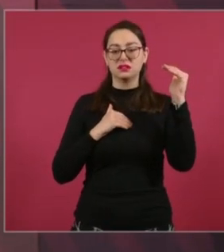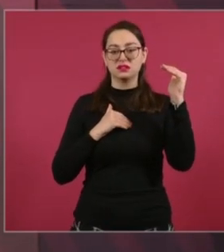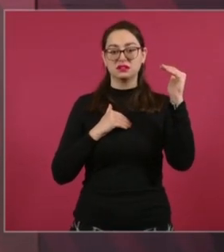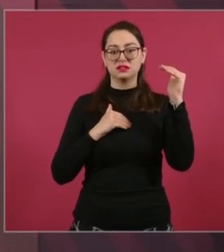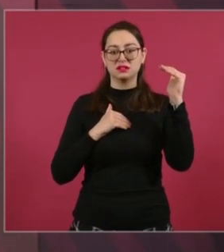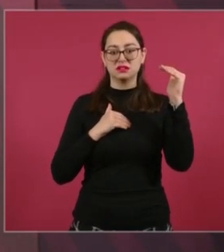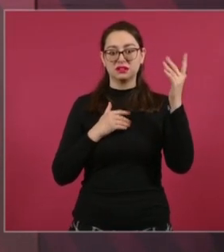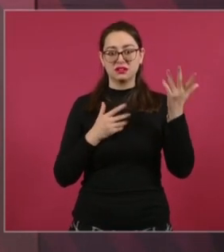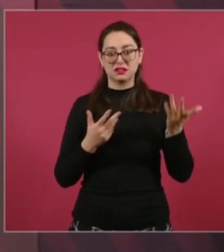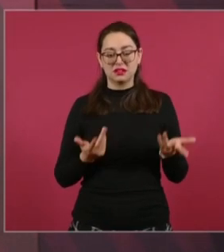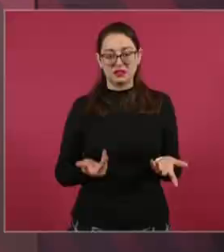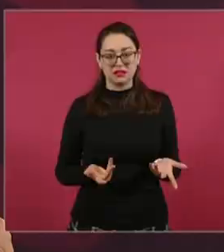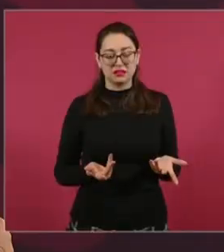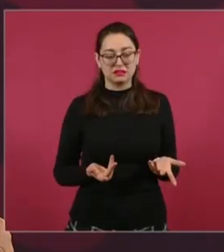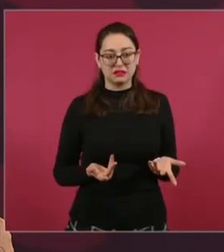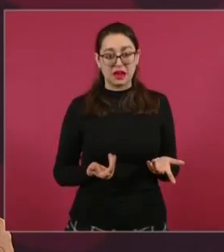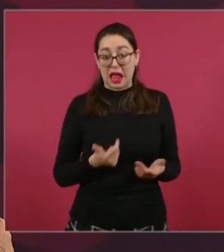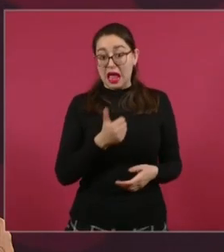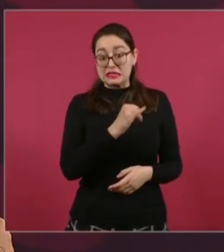dominante.